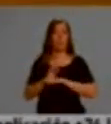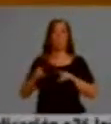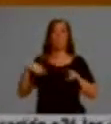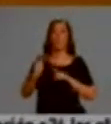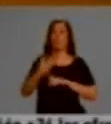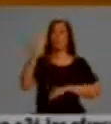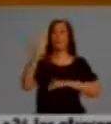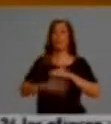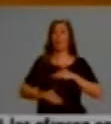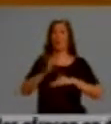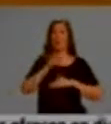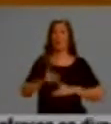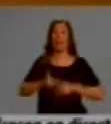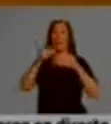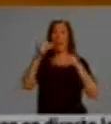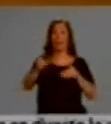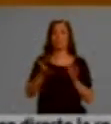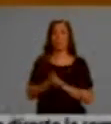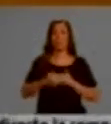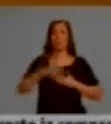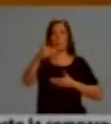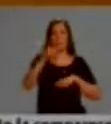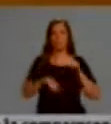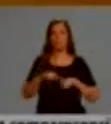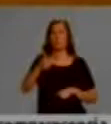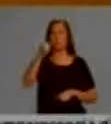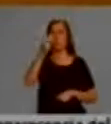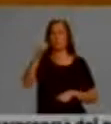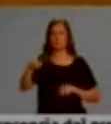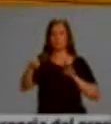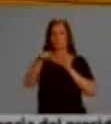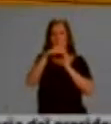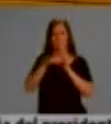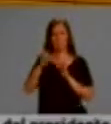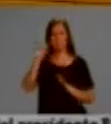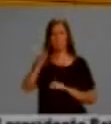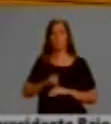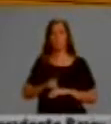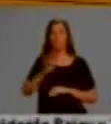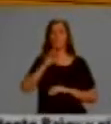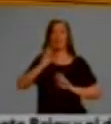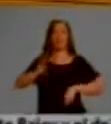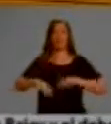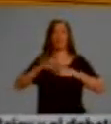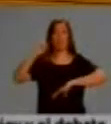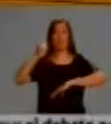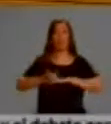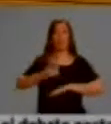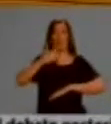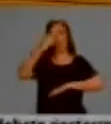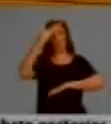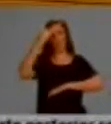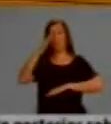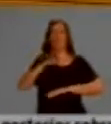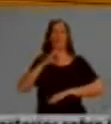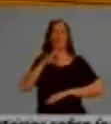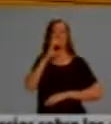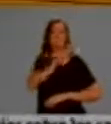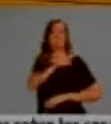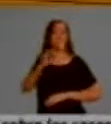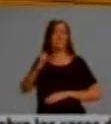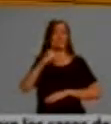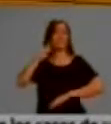aumento de los plazos de prescripción, entre otras medidas. Una reforma de la Ley Orgánica del Tribunal de Cuentas que busca una más